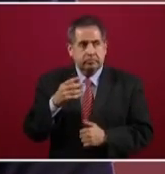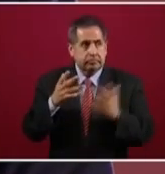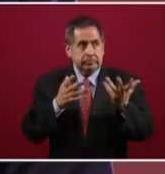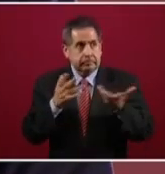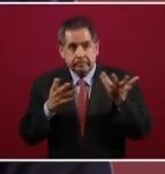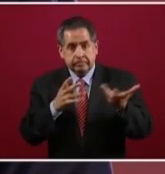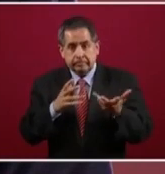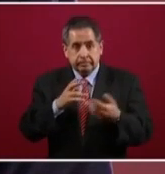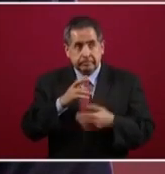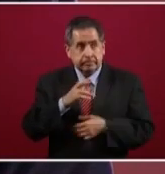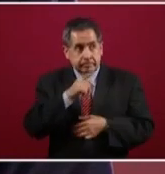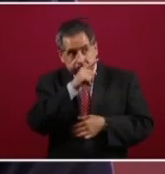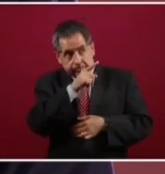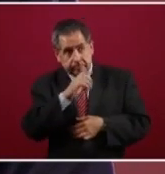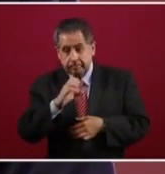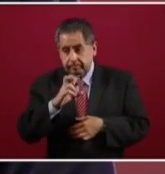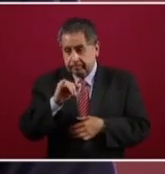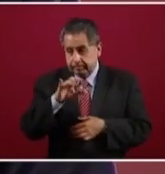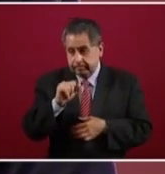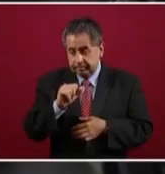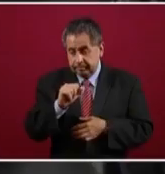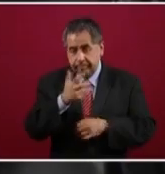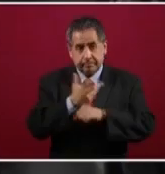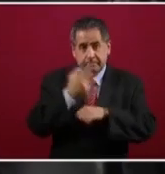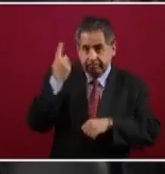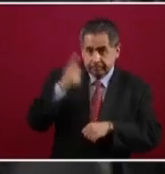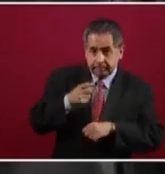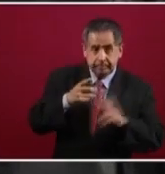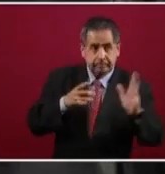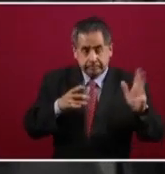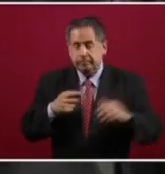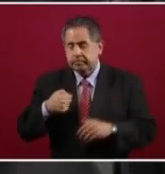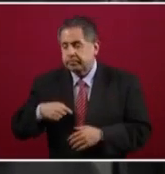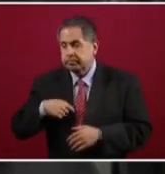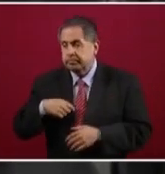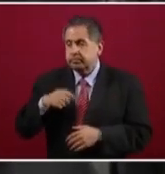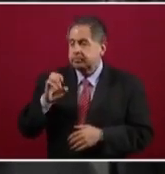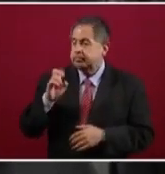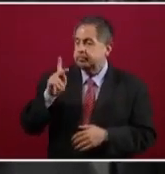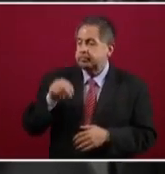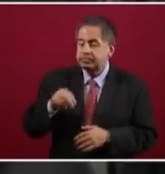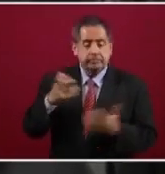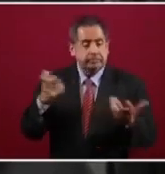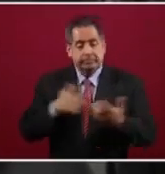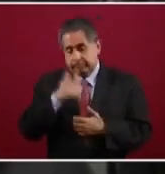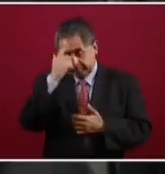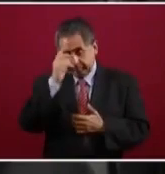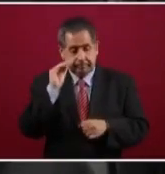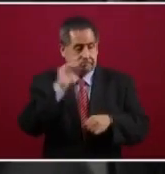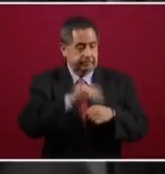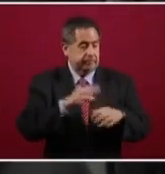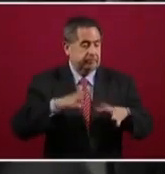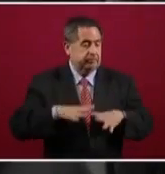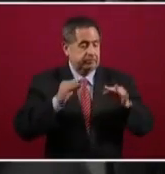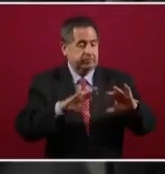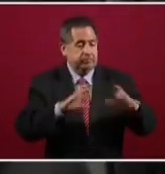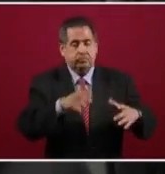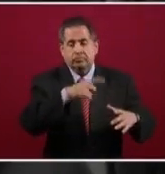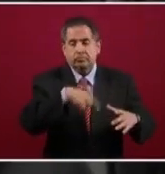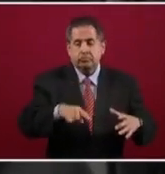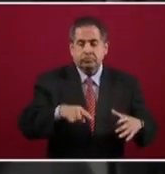respuesta a esta crisis migratoria decretada por Estados Unidos, creó un organismo que se